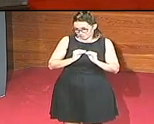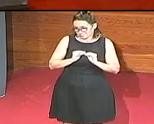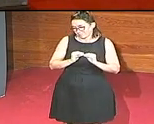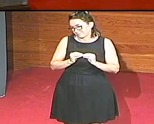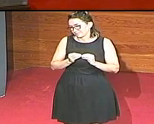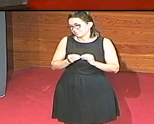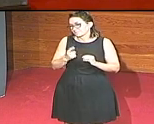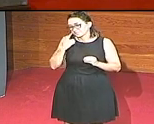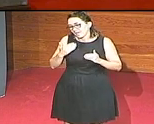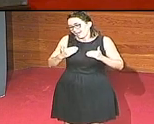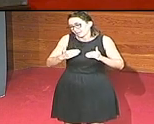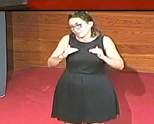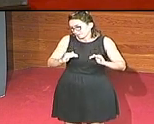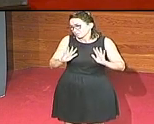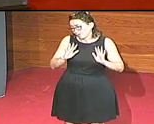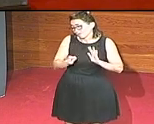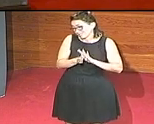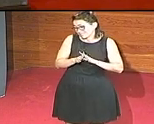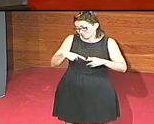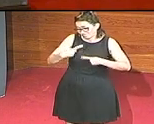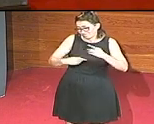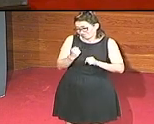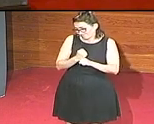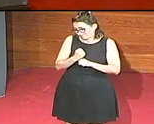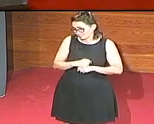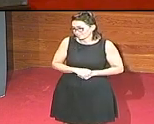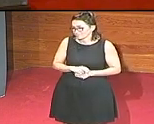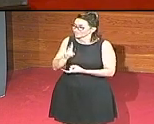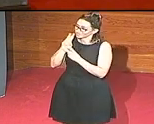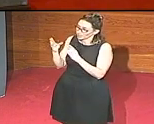pero también lo tenemos gracias